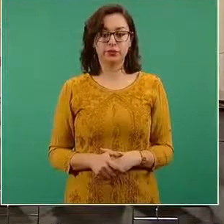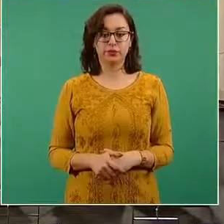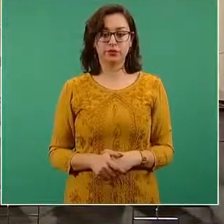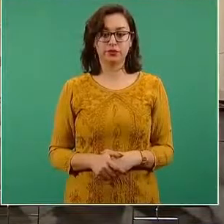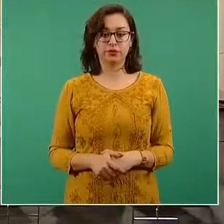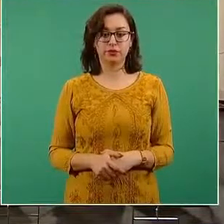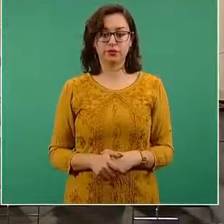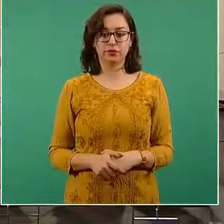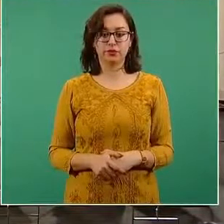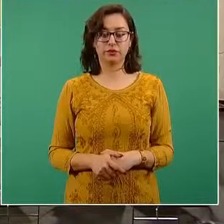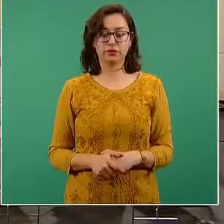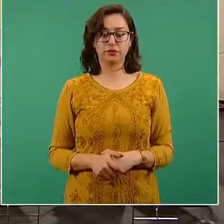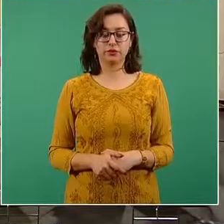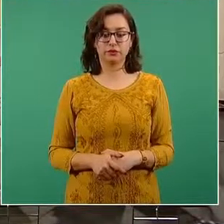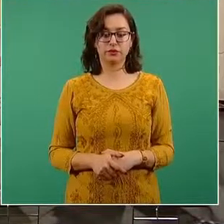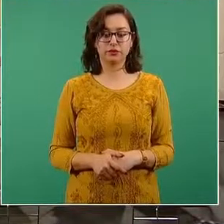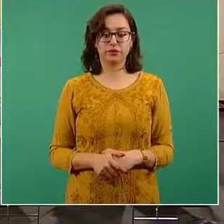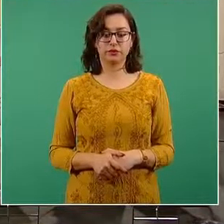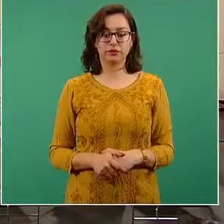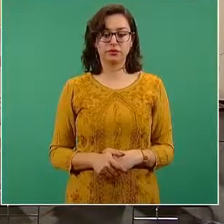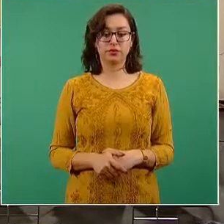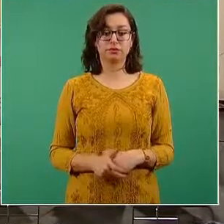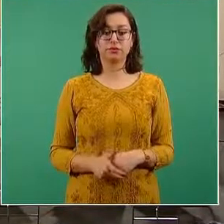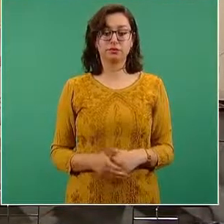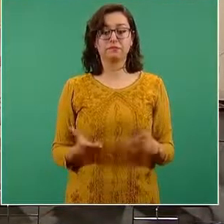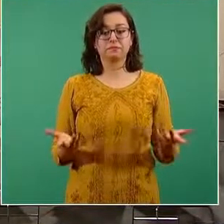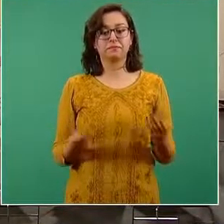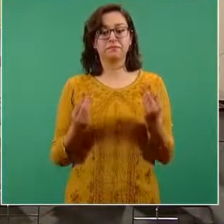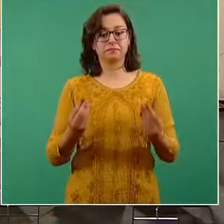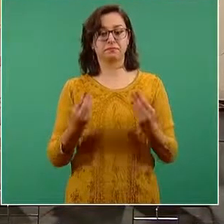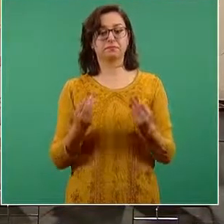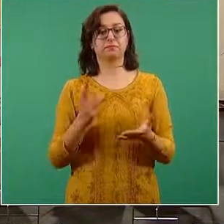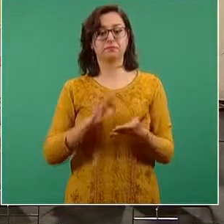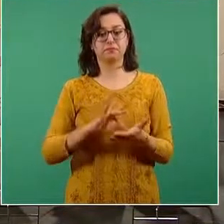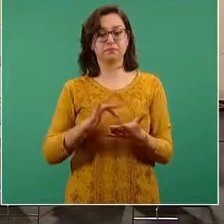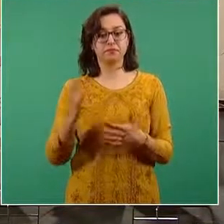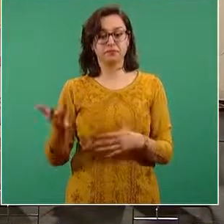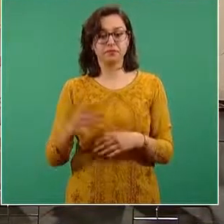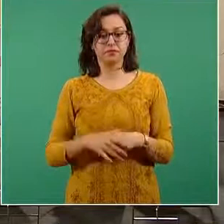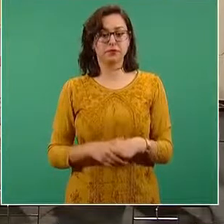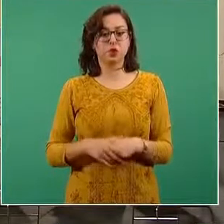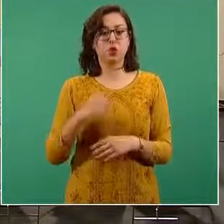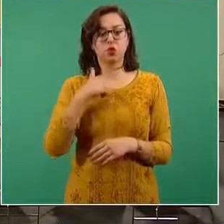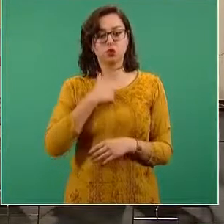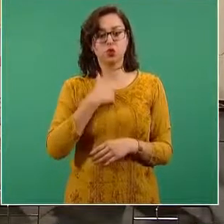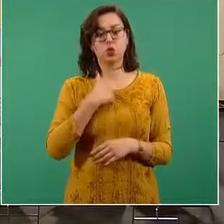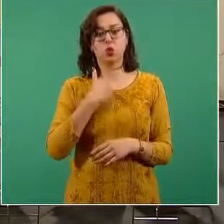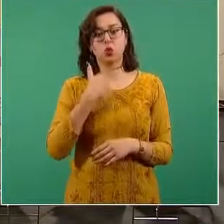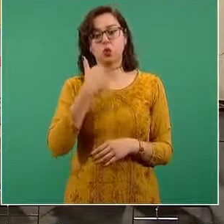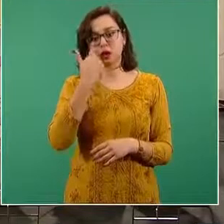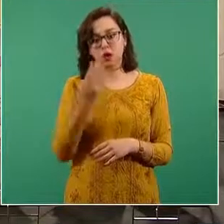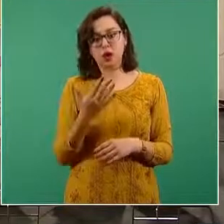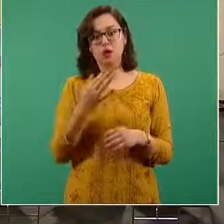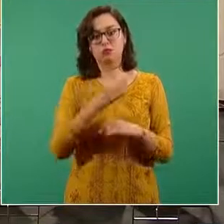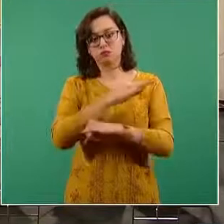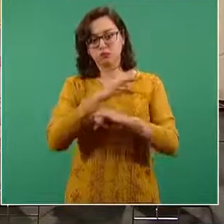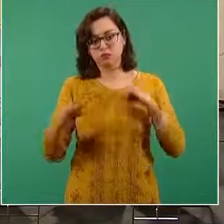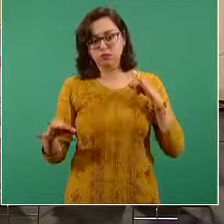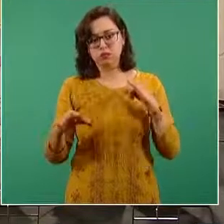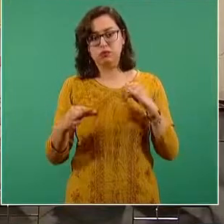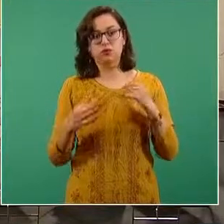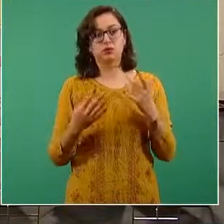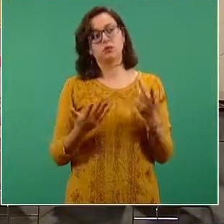tipo de situaciones. Entonces, bueno, muchas gracias. No quisiera yo cerrar, obviamente,